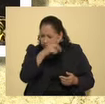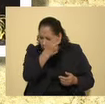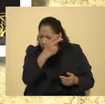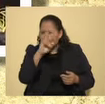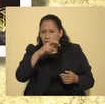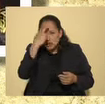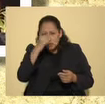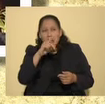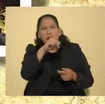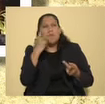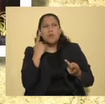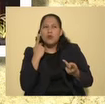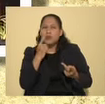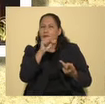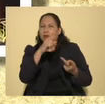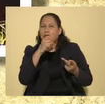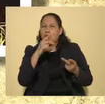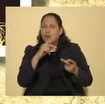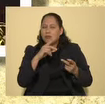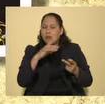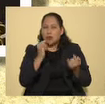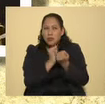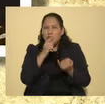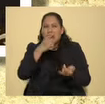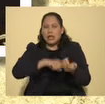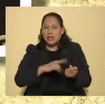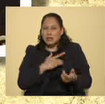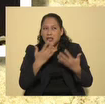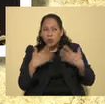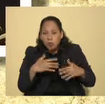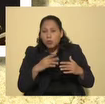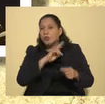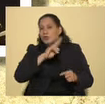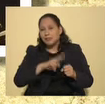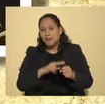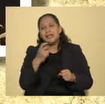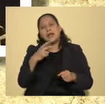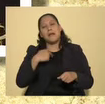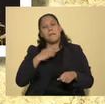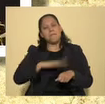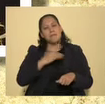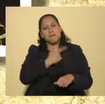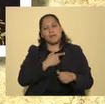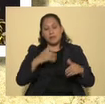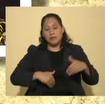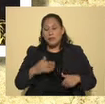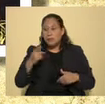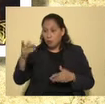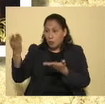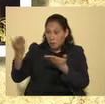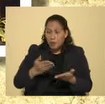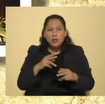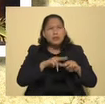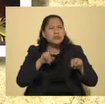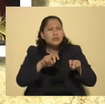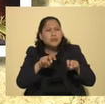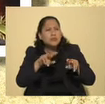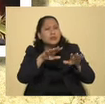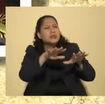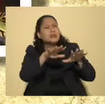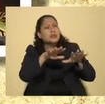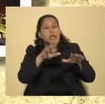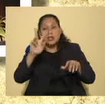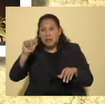lado político. Entonces yo, a mí lo que me encanta del teatro es que si vienen aquí van a ver algo que no pueden ver en otro espacio. En